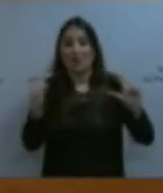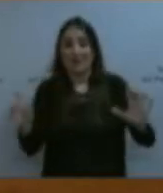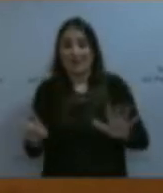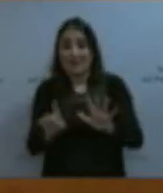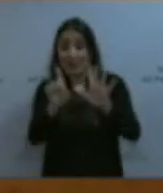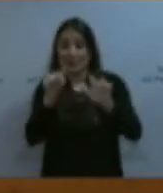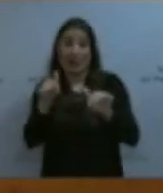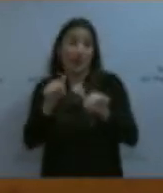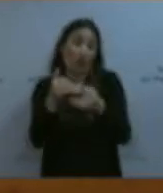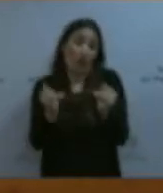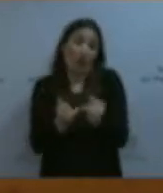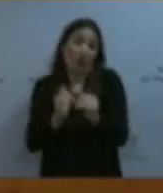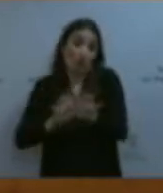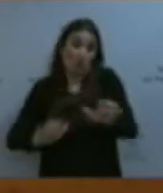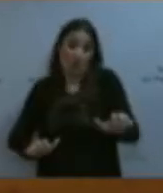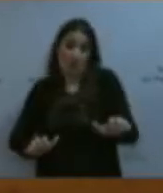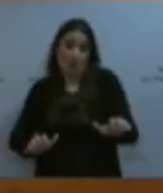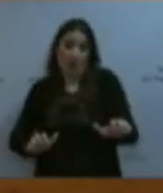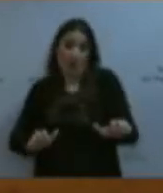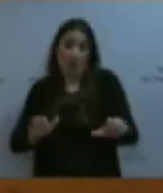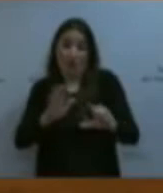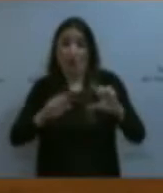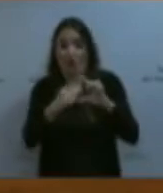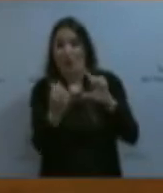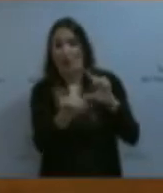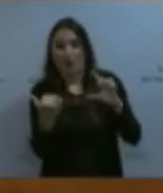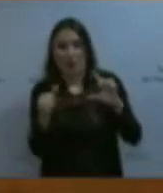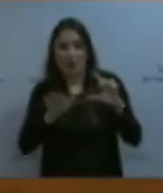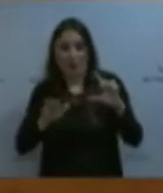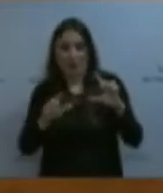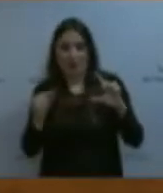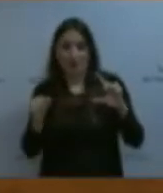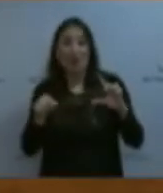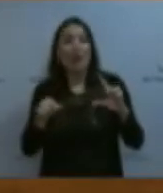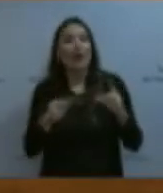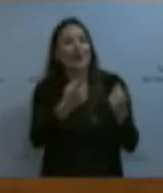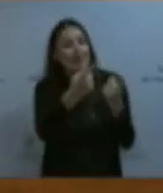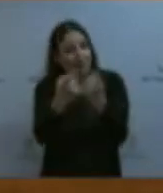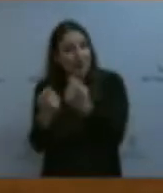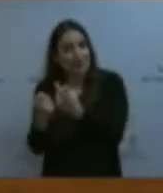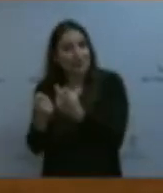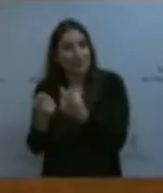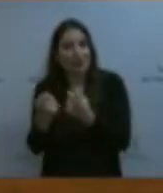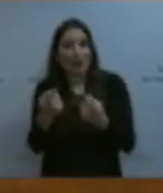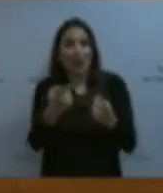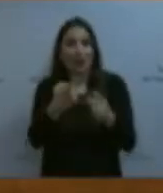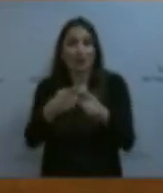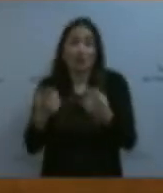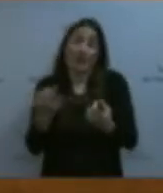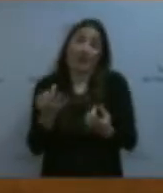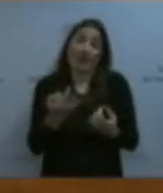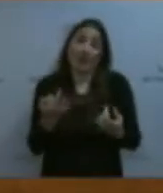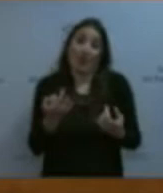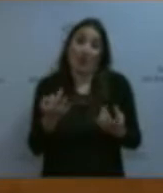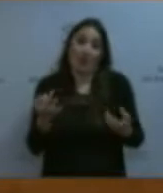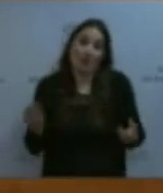la mayoría de los concellos de lo que se conoce como oriente de Asturias. Se señalan varias carencias que tienen que ser subsanadas para contribuir